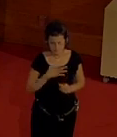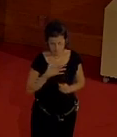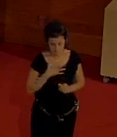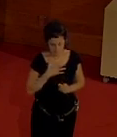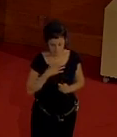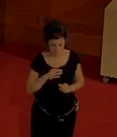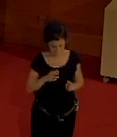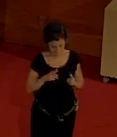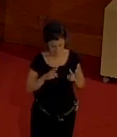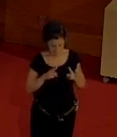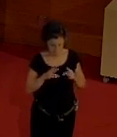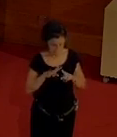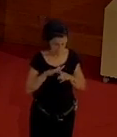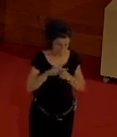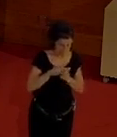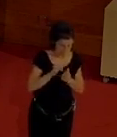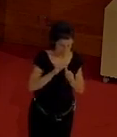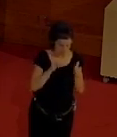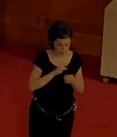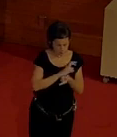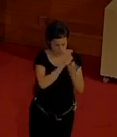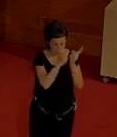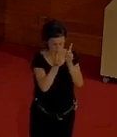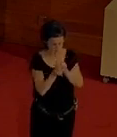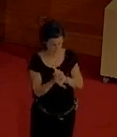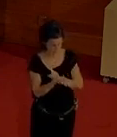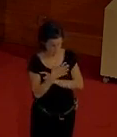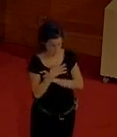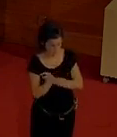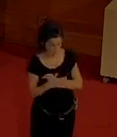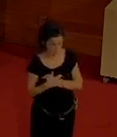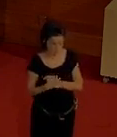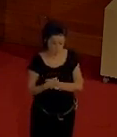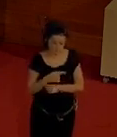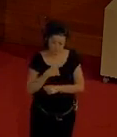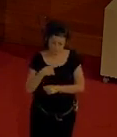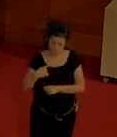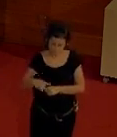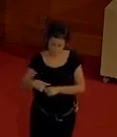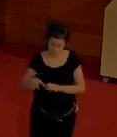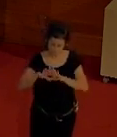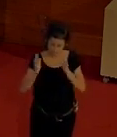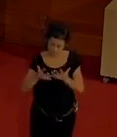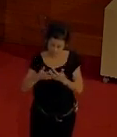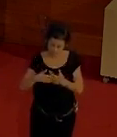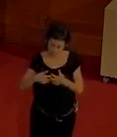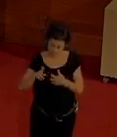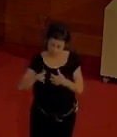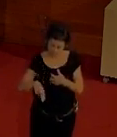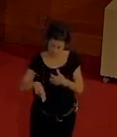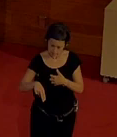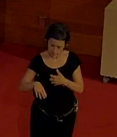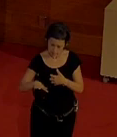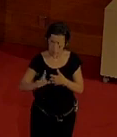la cuestión eh china es la fábrica del mundo pero no solo es la fábrica del mundo como